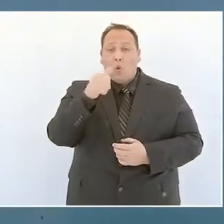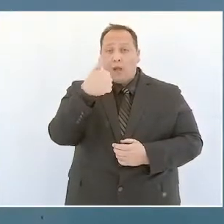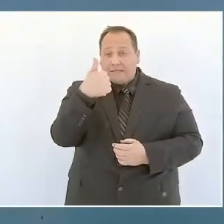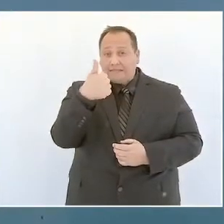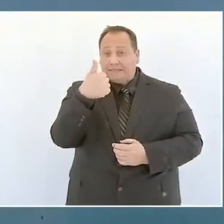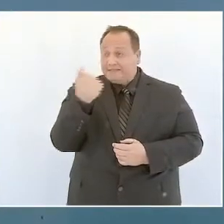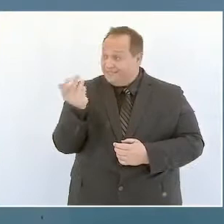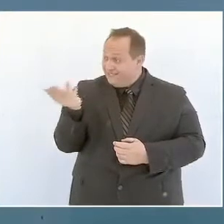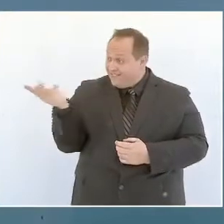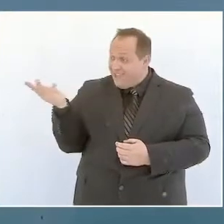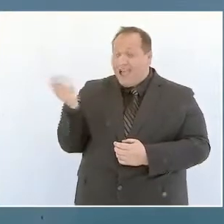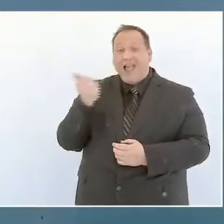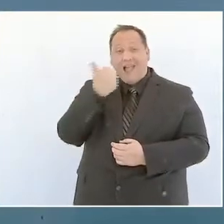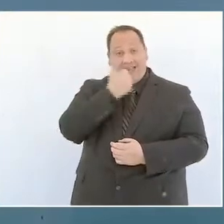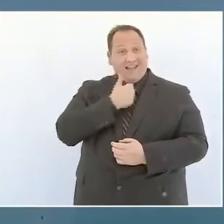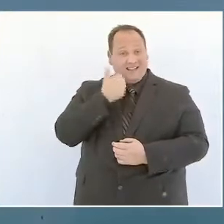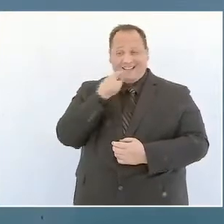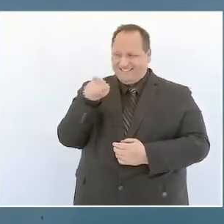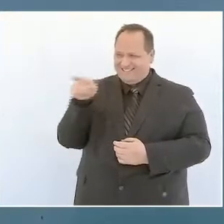46 estudiantes